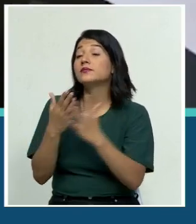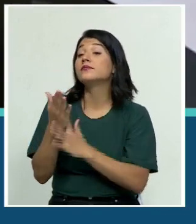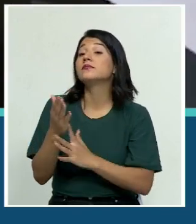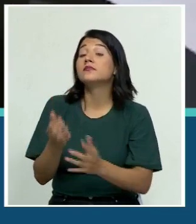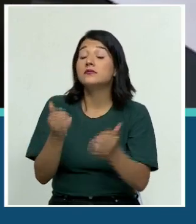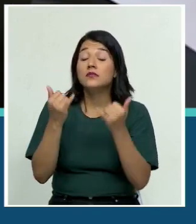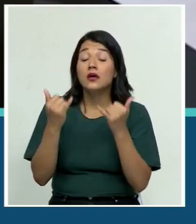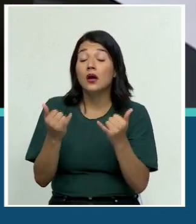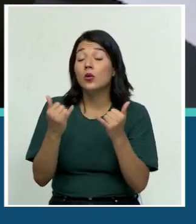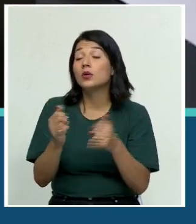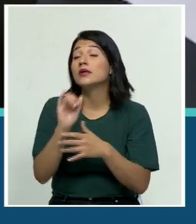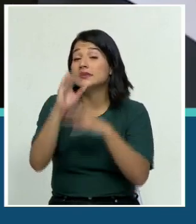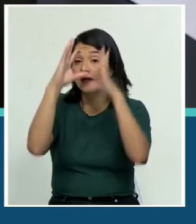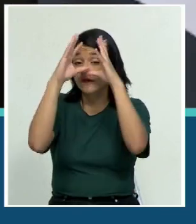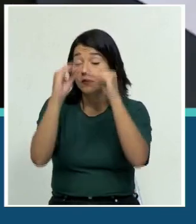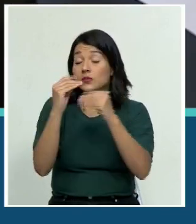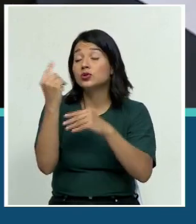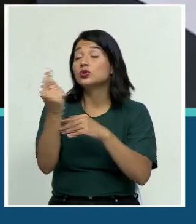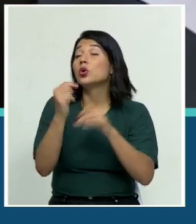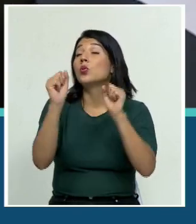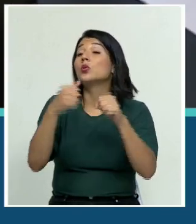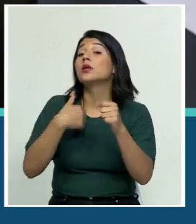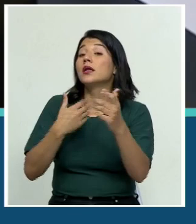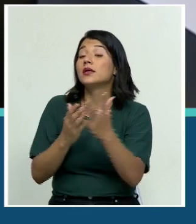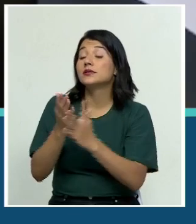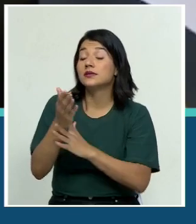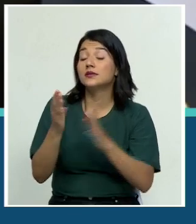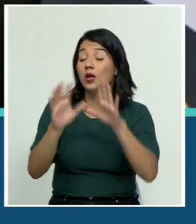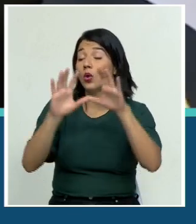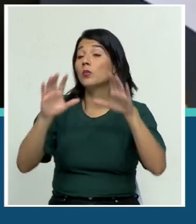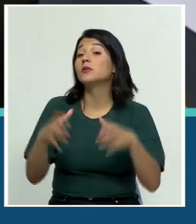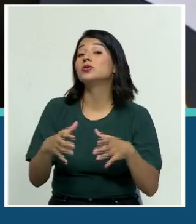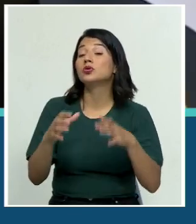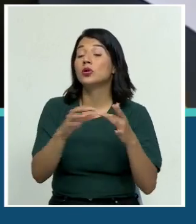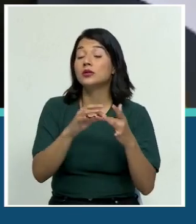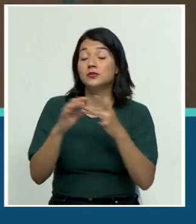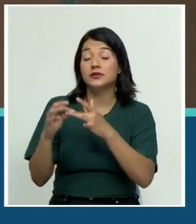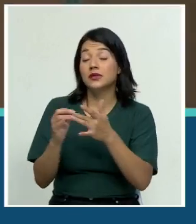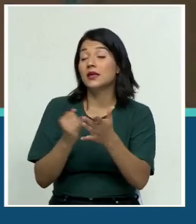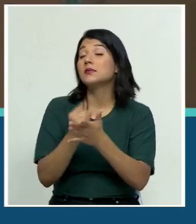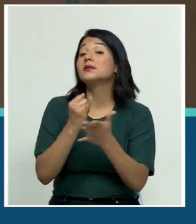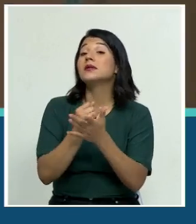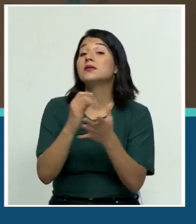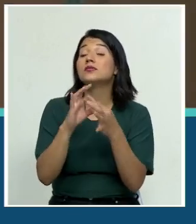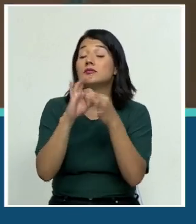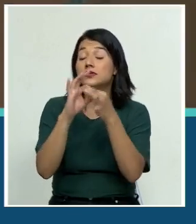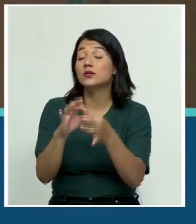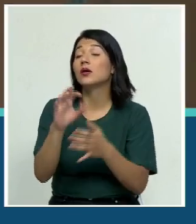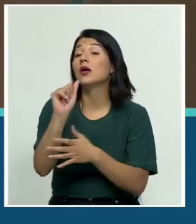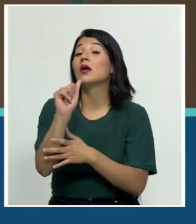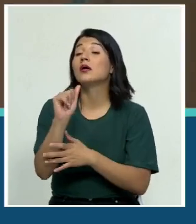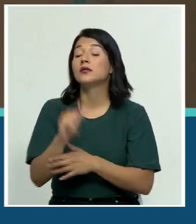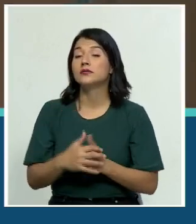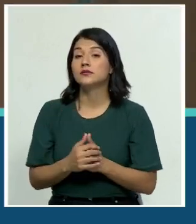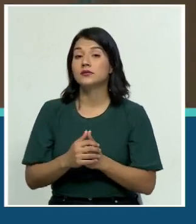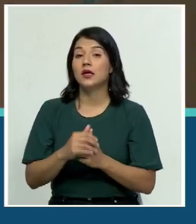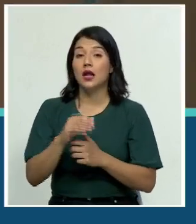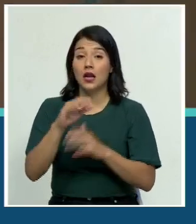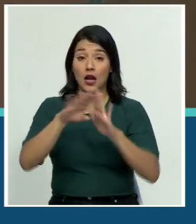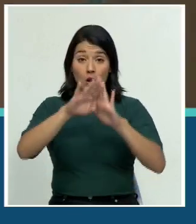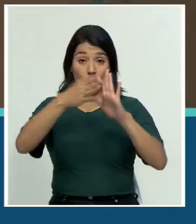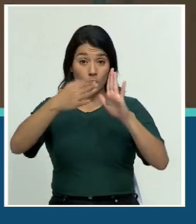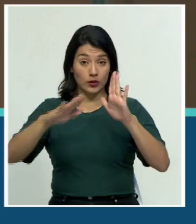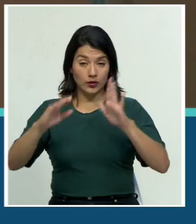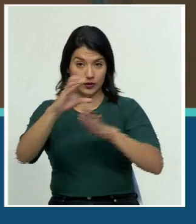Actualmente, a esta información solo pueden acceder las comisiones especiales de investigación de la Asamblea Legislativa, la Contraloría General